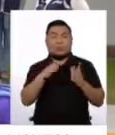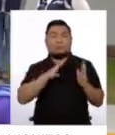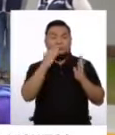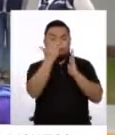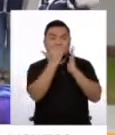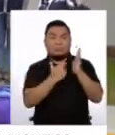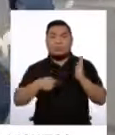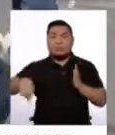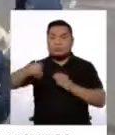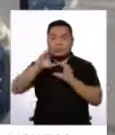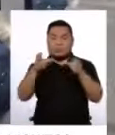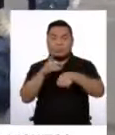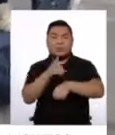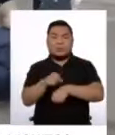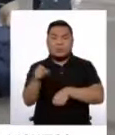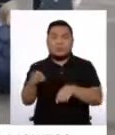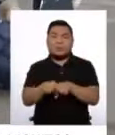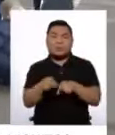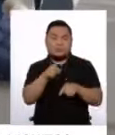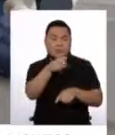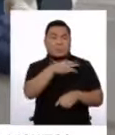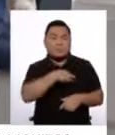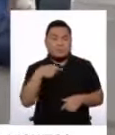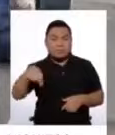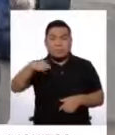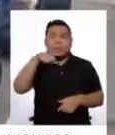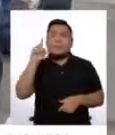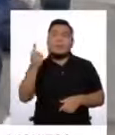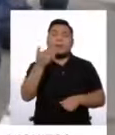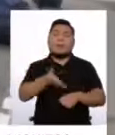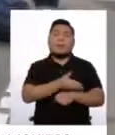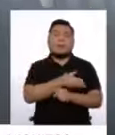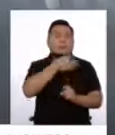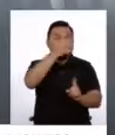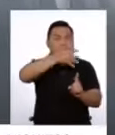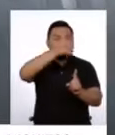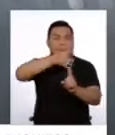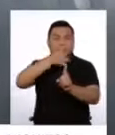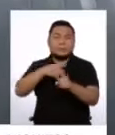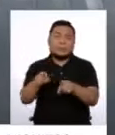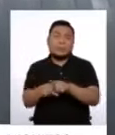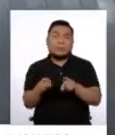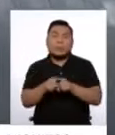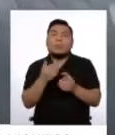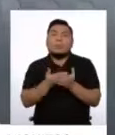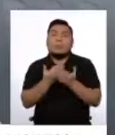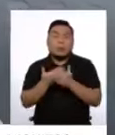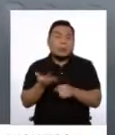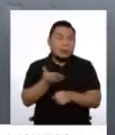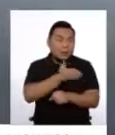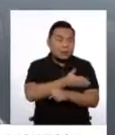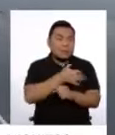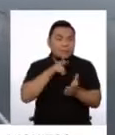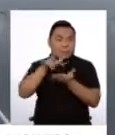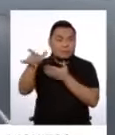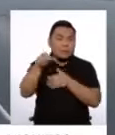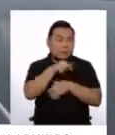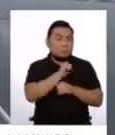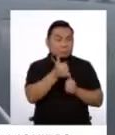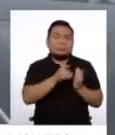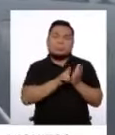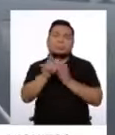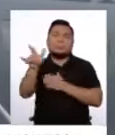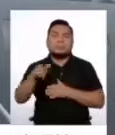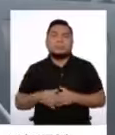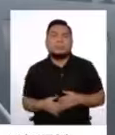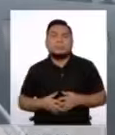todo el personal de salud, incluyendo a la ministra, pasaron por la prueba de descarte de COVID-19 antes de abordar el avión a Ziquitos.